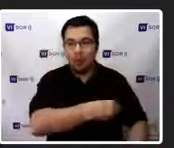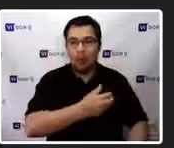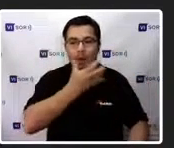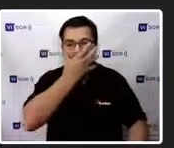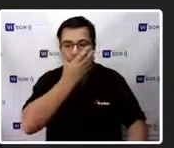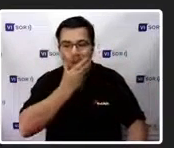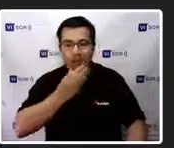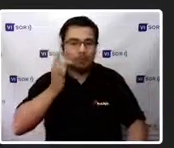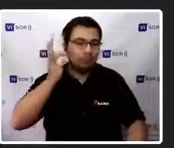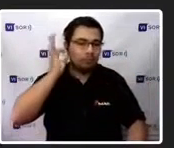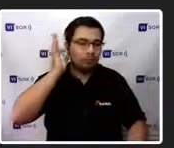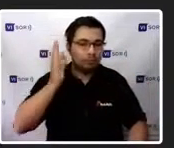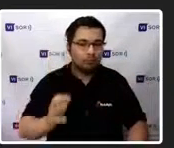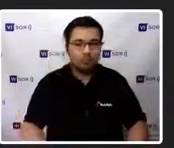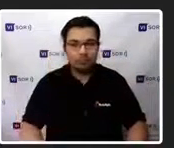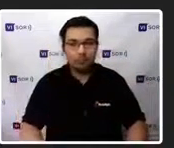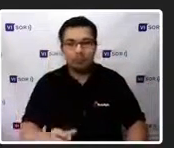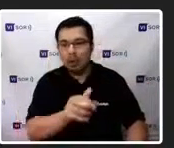también y a todos los que nos siguieron.